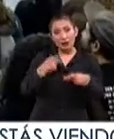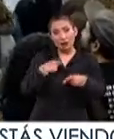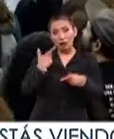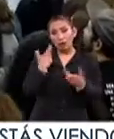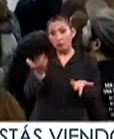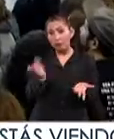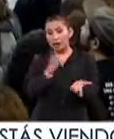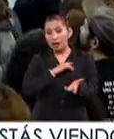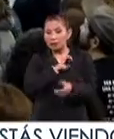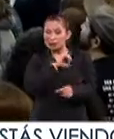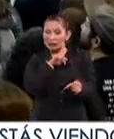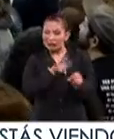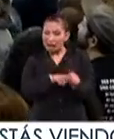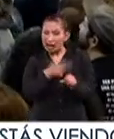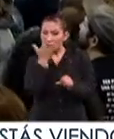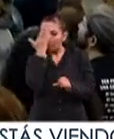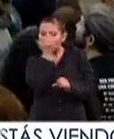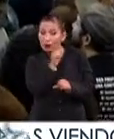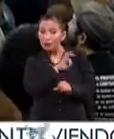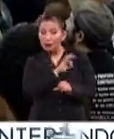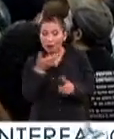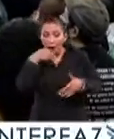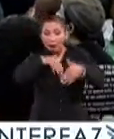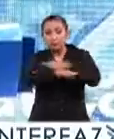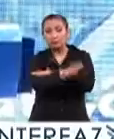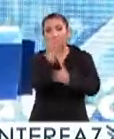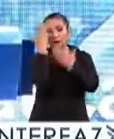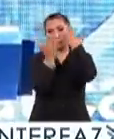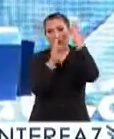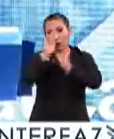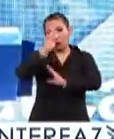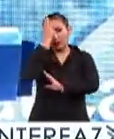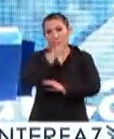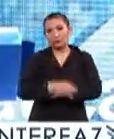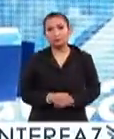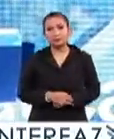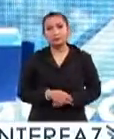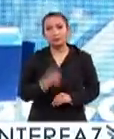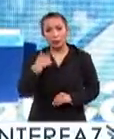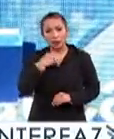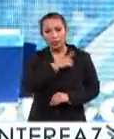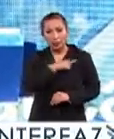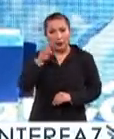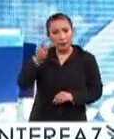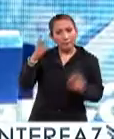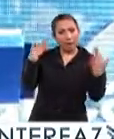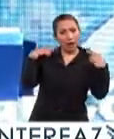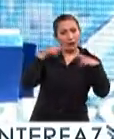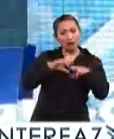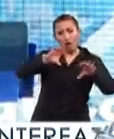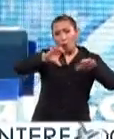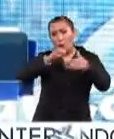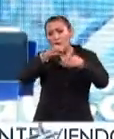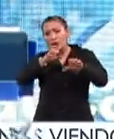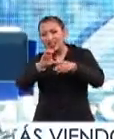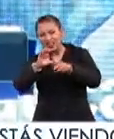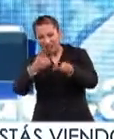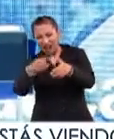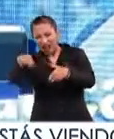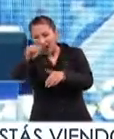con capacidades especiales, puedan acceder a este nivel educativo. Fomentar el arraigo de los maestros en las comunidades